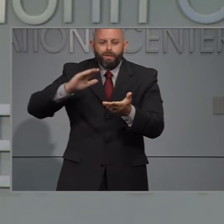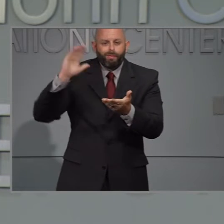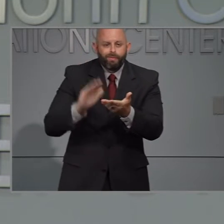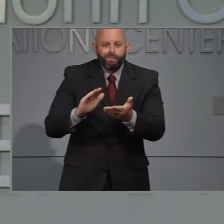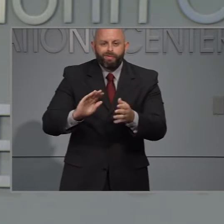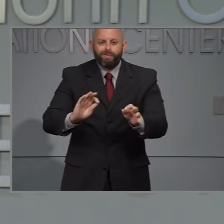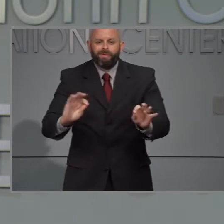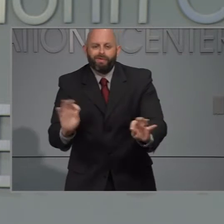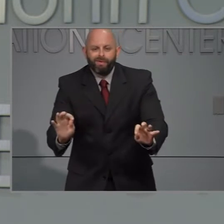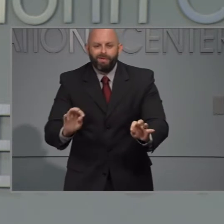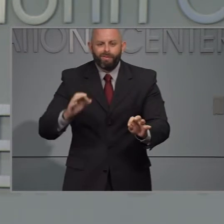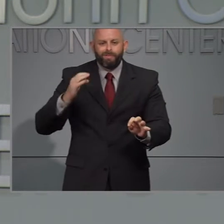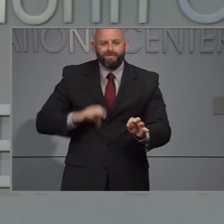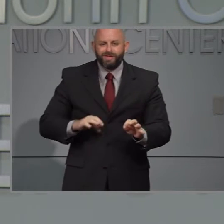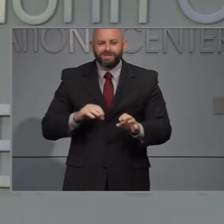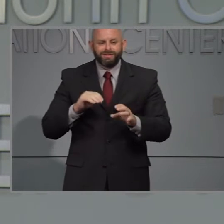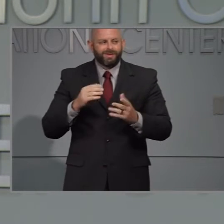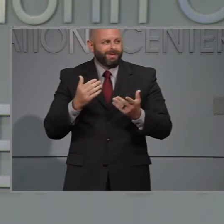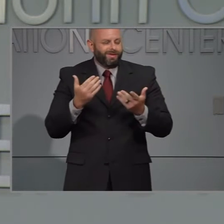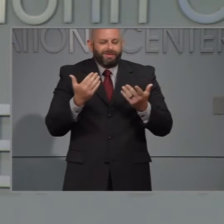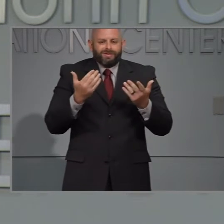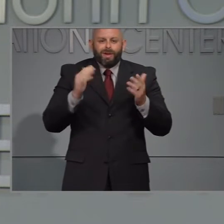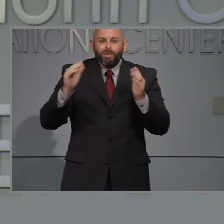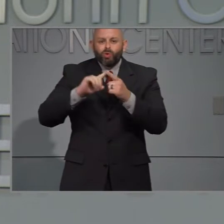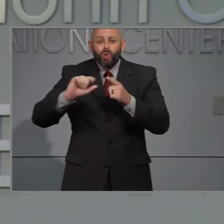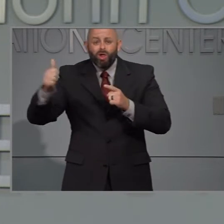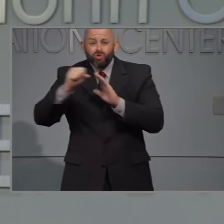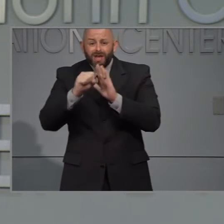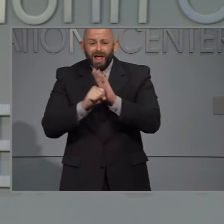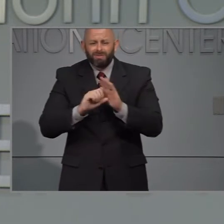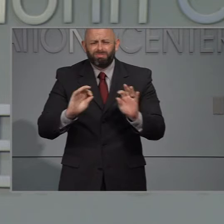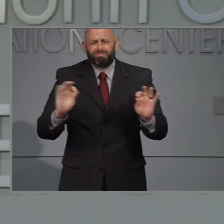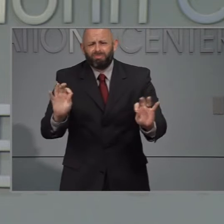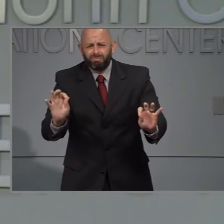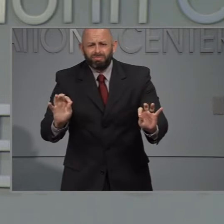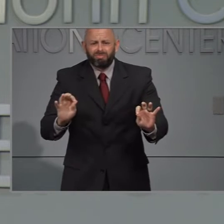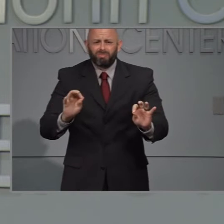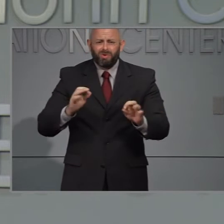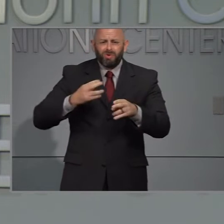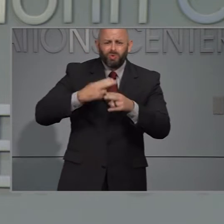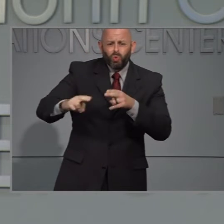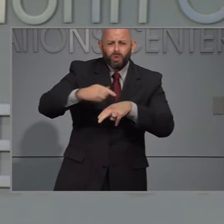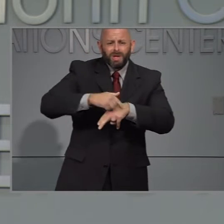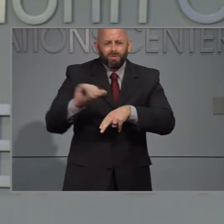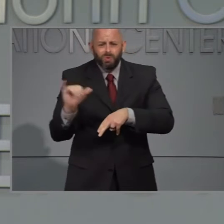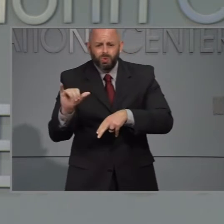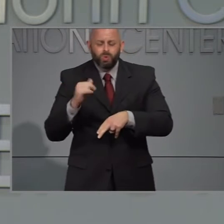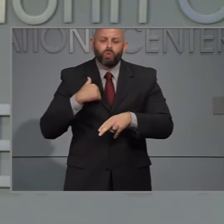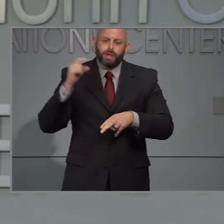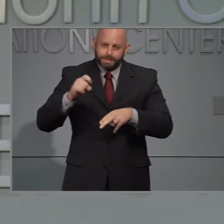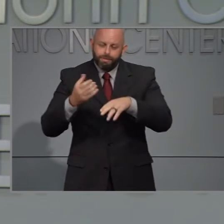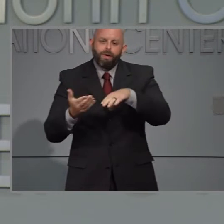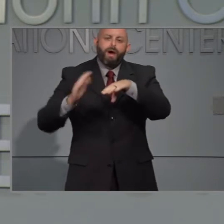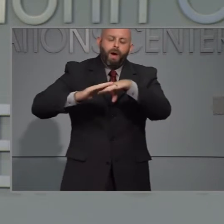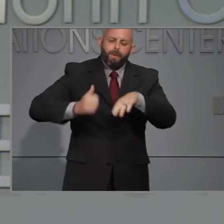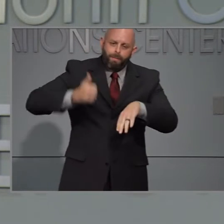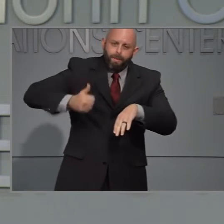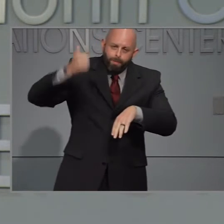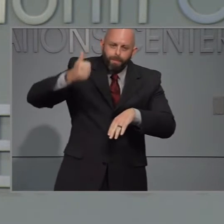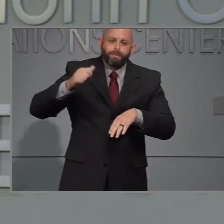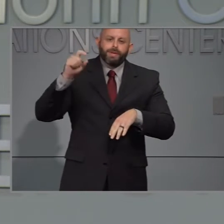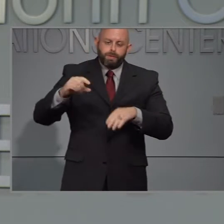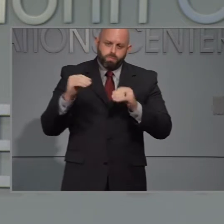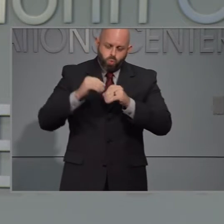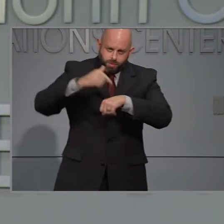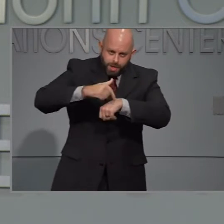el país por un tiempo muy corto. Necesitamos, número uno, que el Congreso ayude con ese suplemento